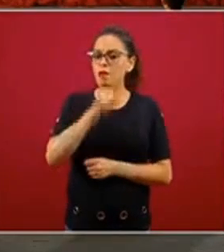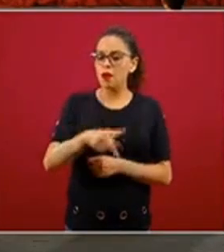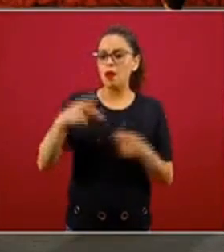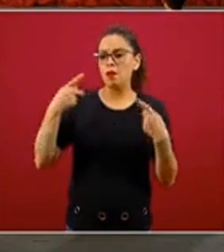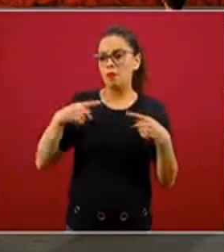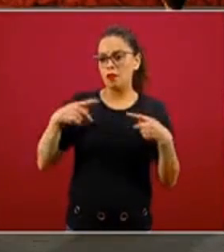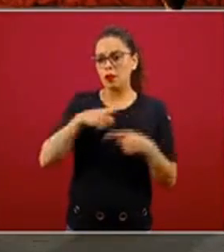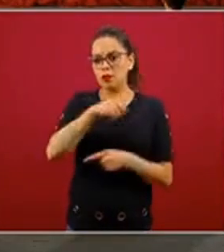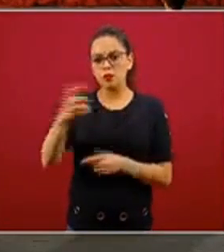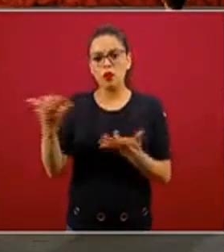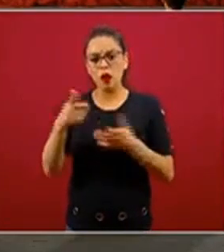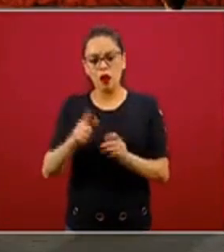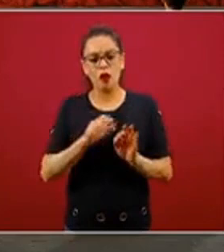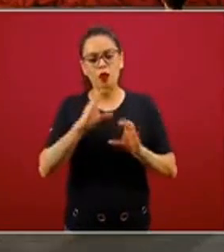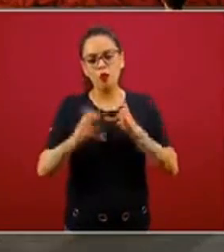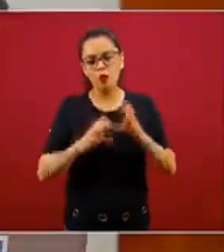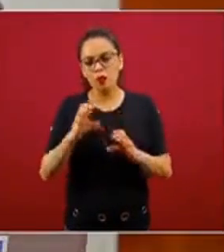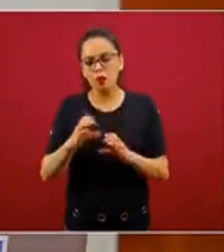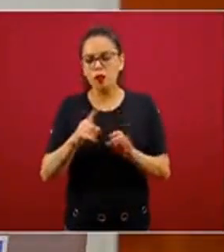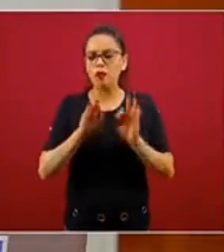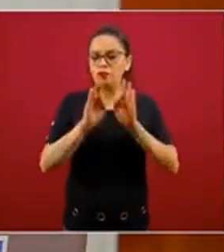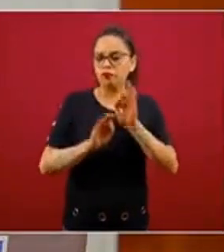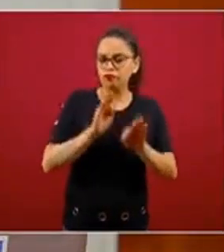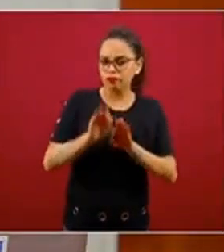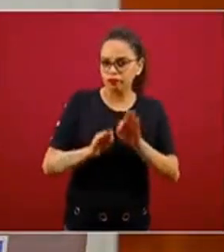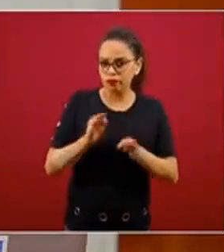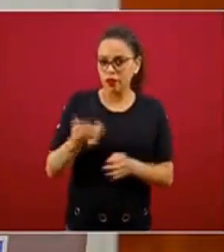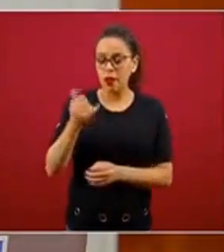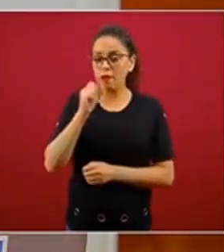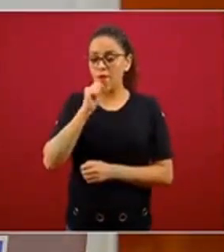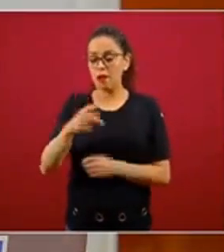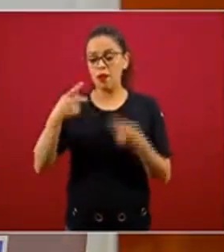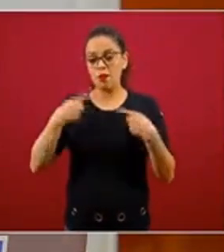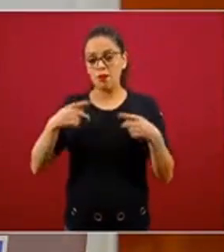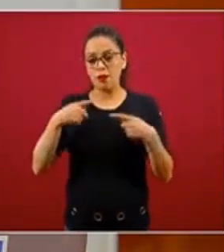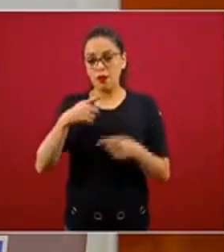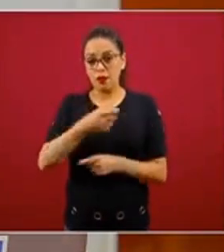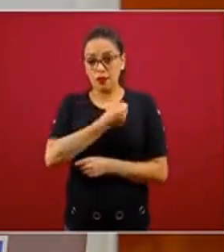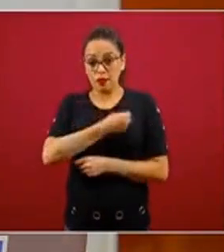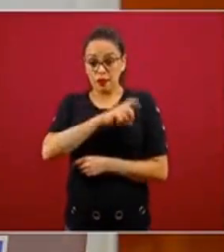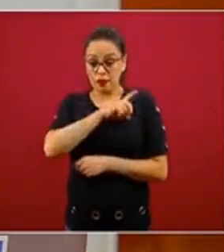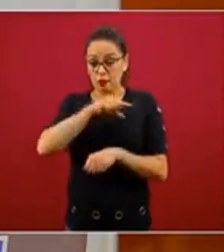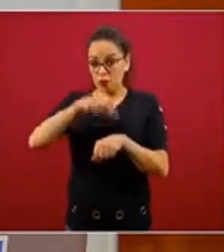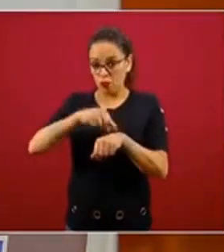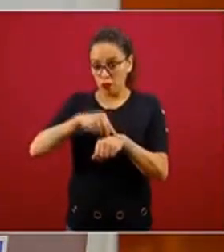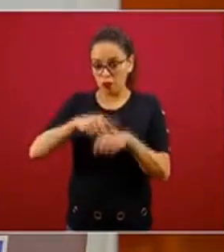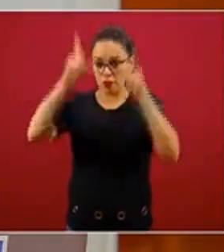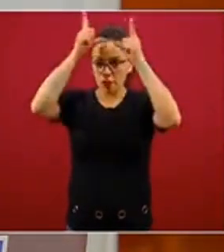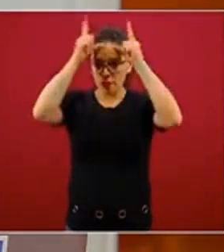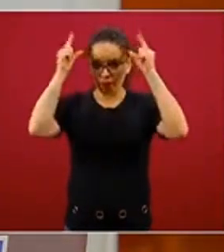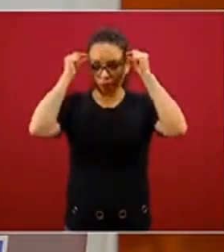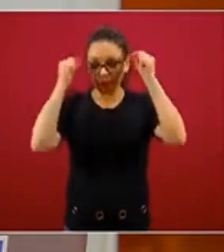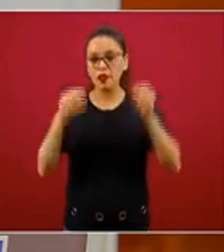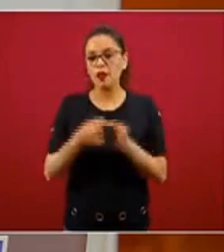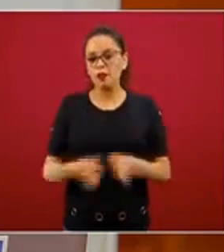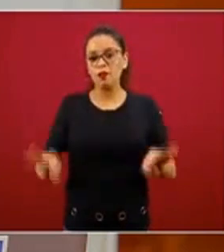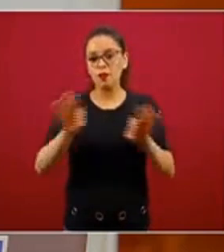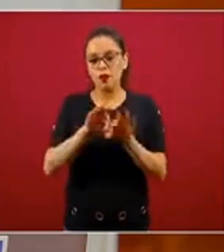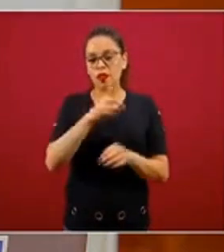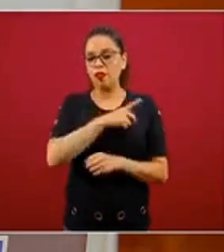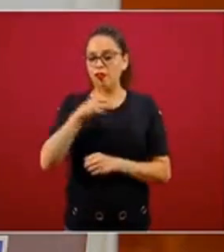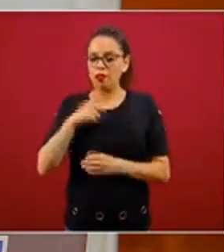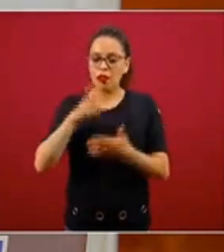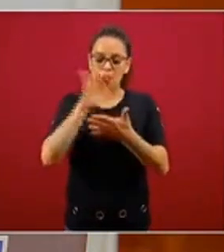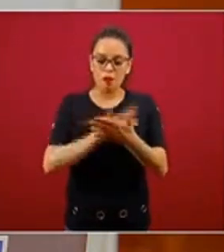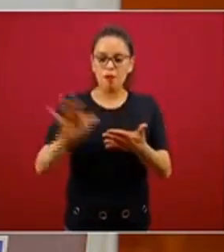discapacidad, así como para el personal de salud que pueda leer esta guía, que deba leer esta